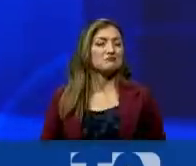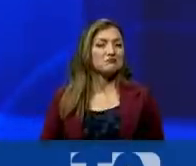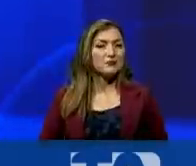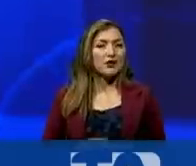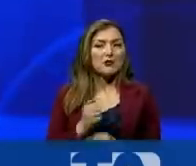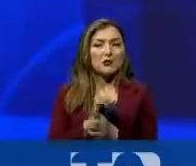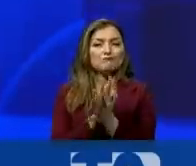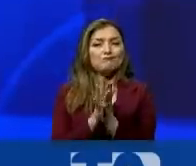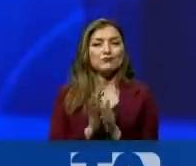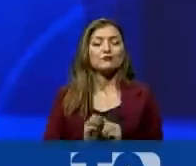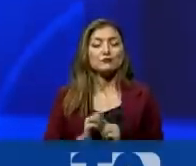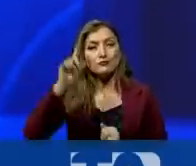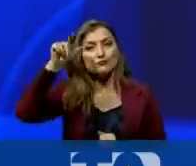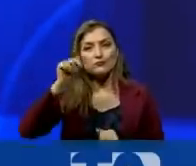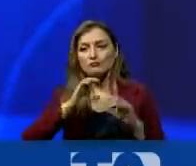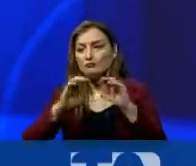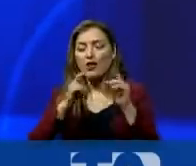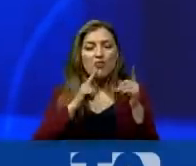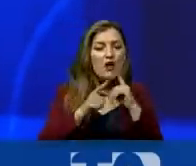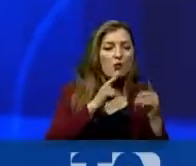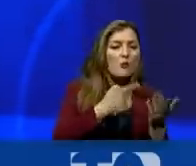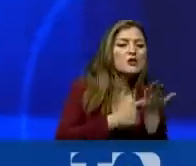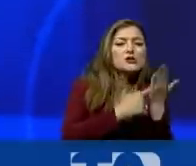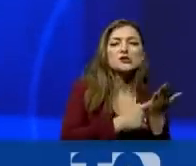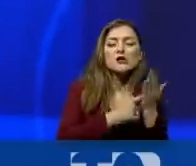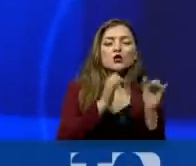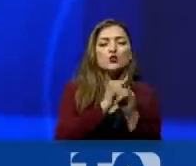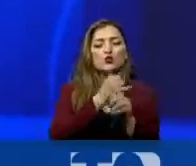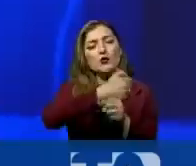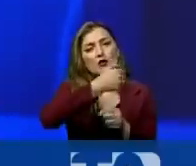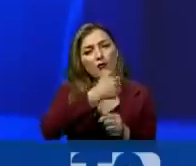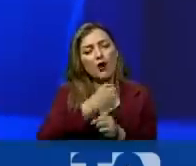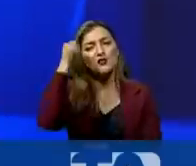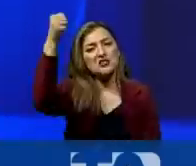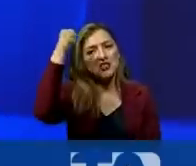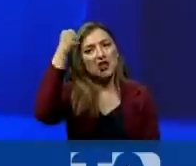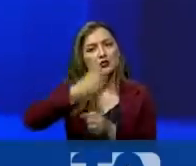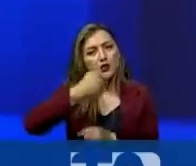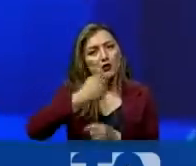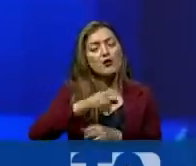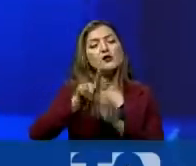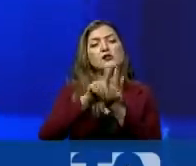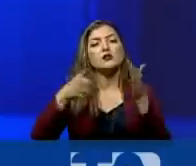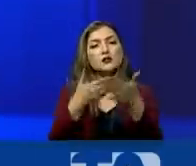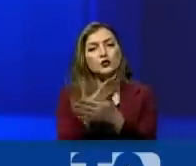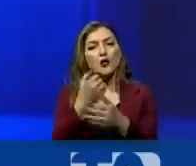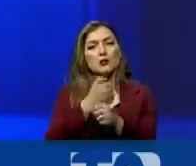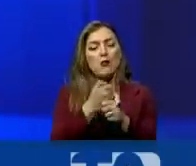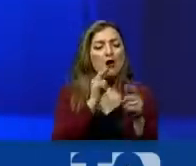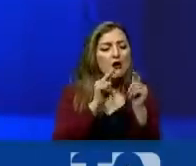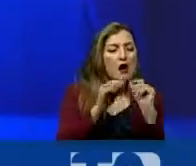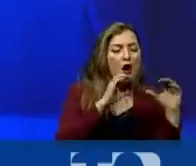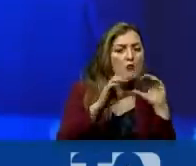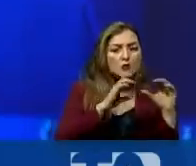está discutiendo con todos los gremios con todas las instituciones laborales las nueva ley laboral es importante ir unidos en esto